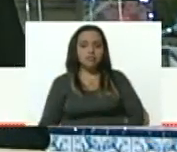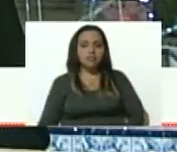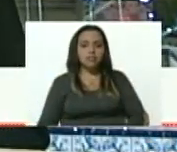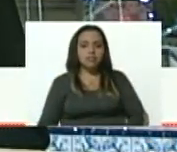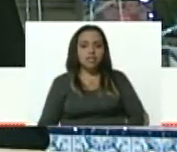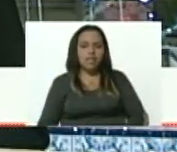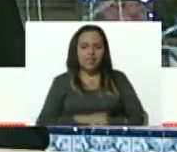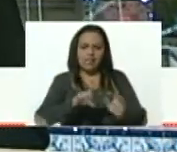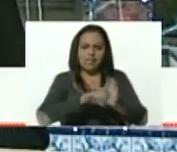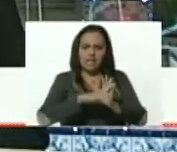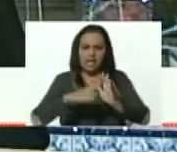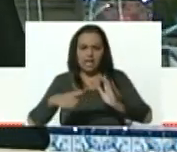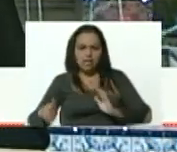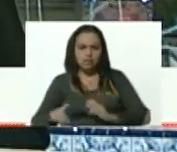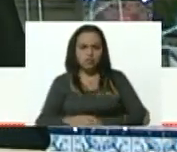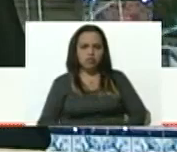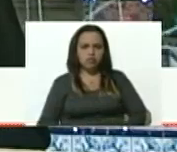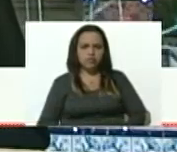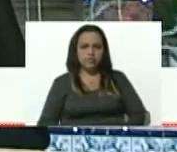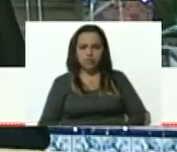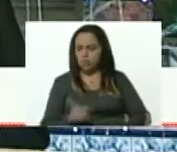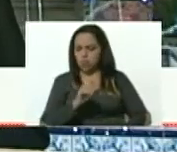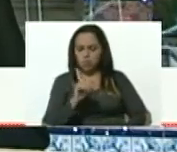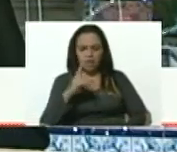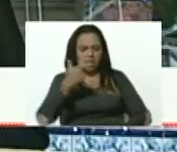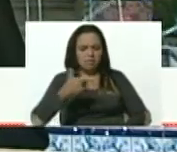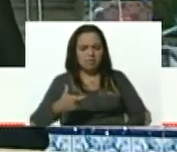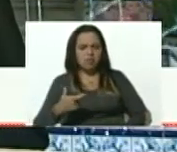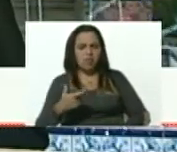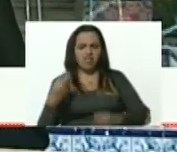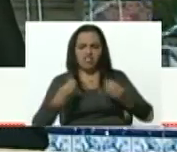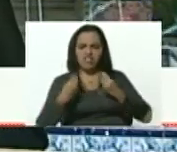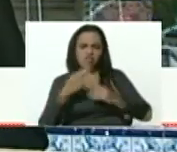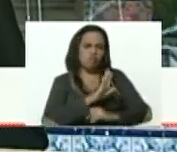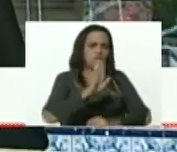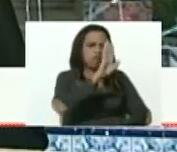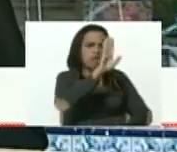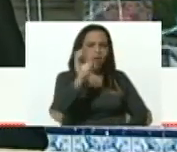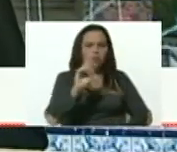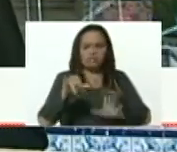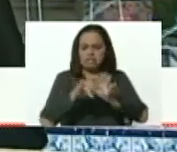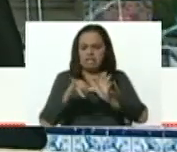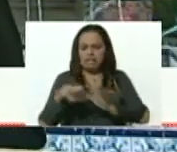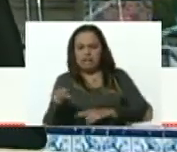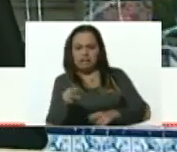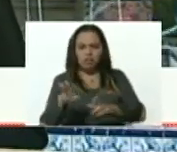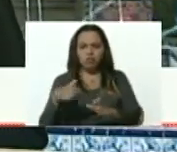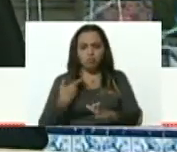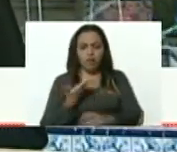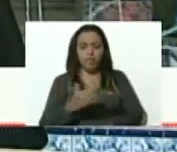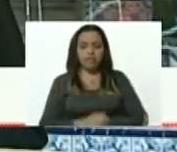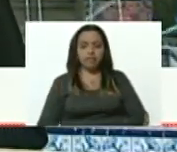ciudad, no, que la gente se encarame en una montaña o se vaya para una quebrada donde pueda.